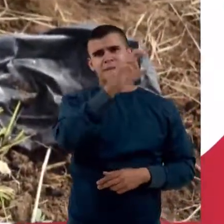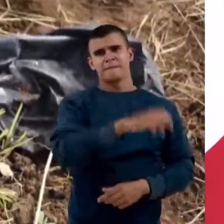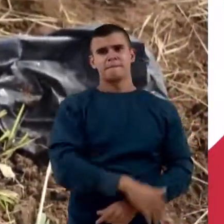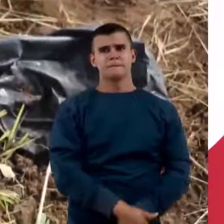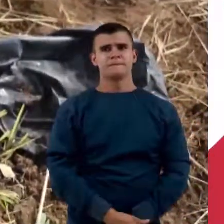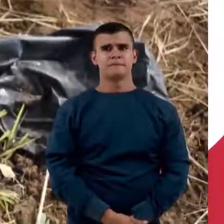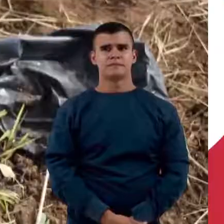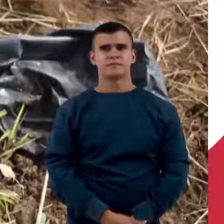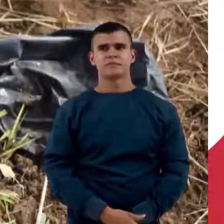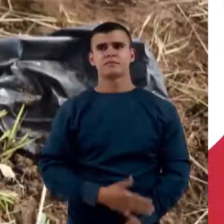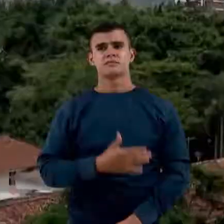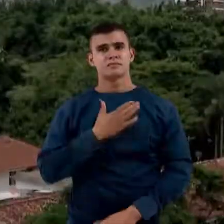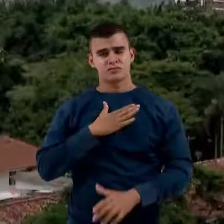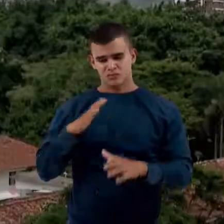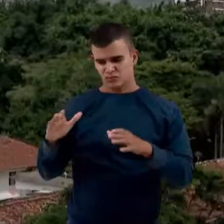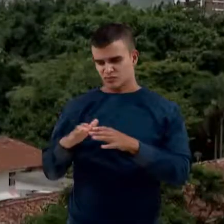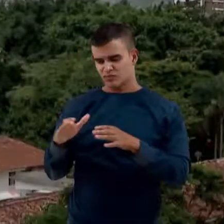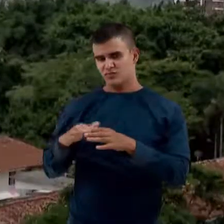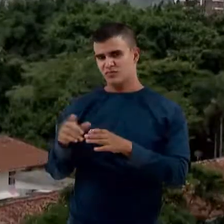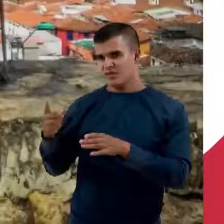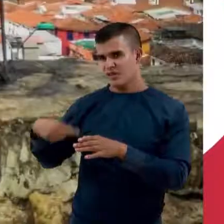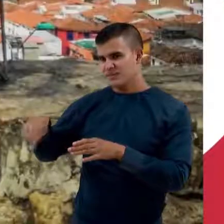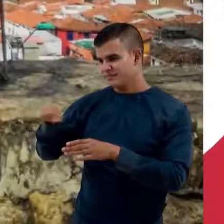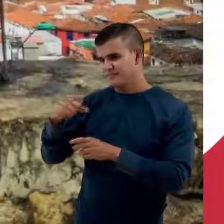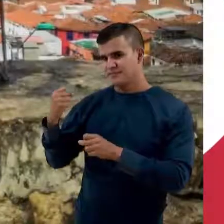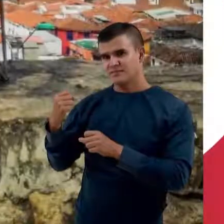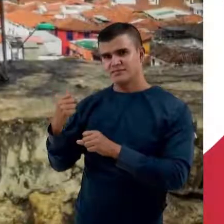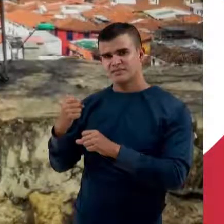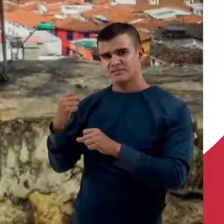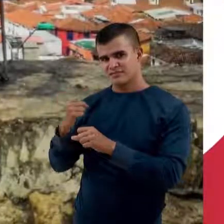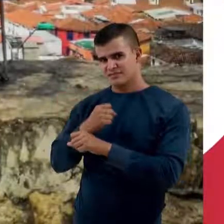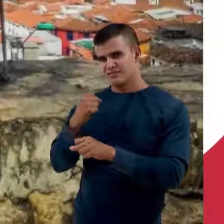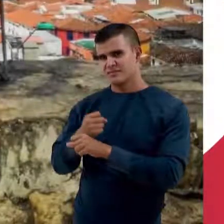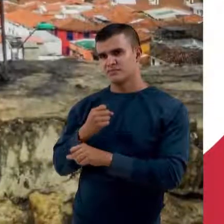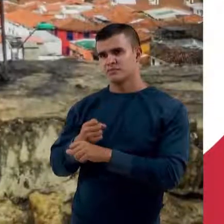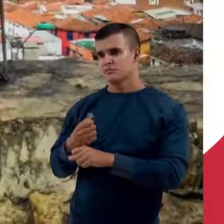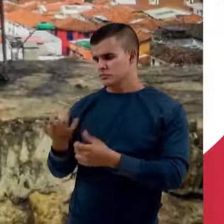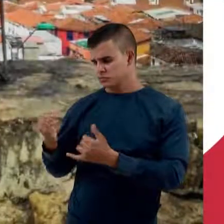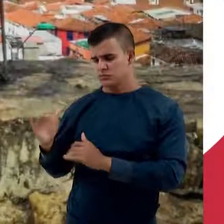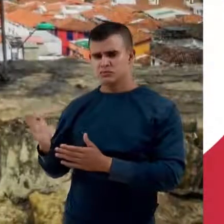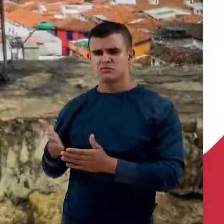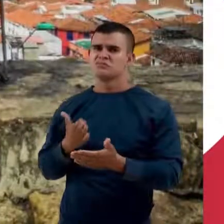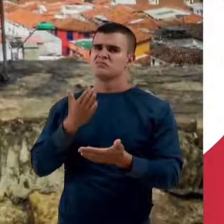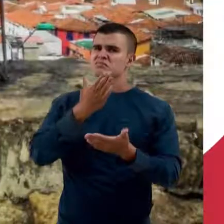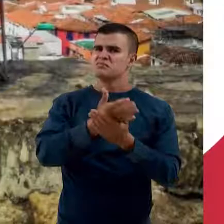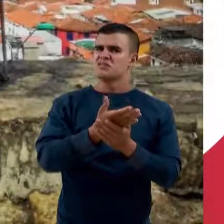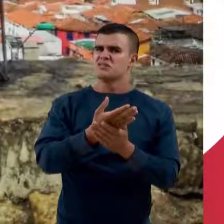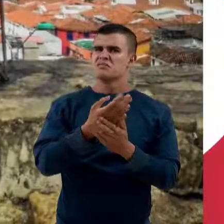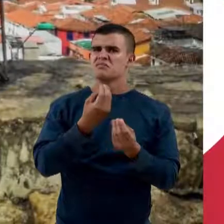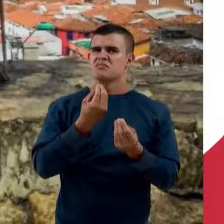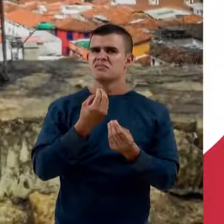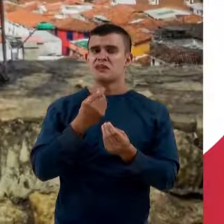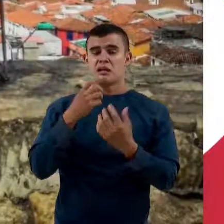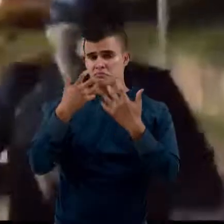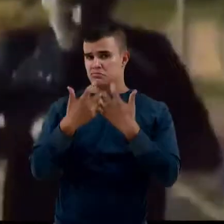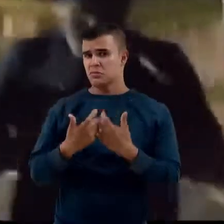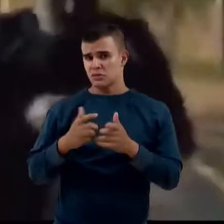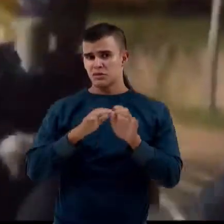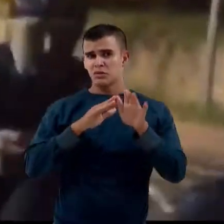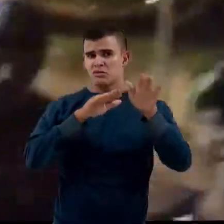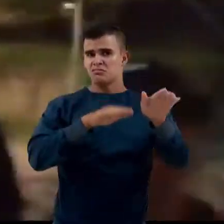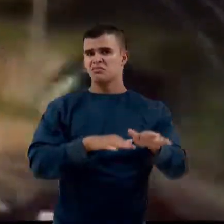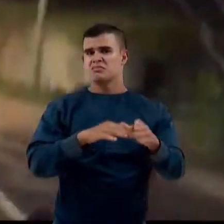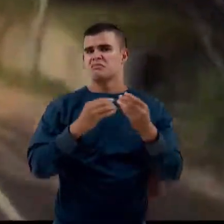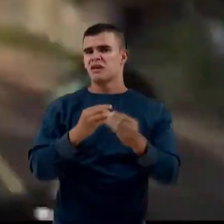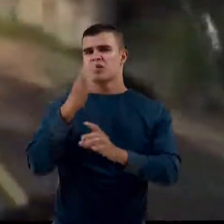la empresa, de cara a la reforestación de los cerros. Por otra parte, Hugo y Germán, hace un par de meses se les ocurrió la grandiosa idea de realizar